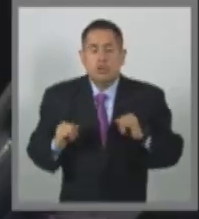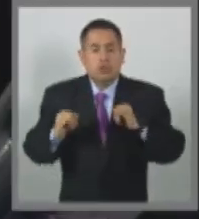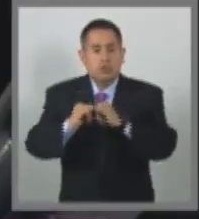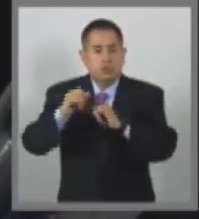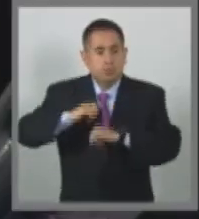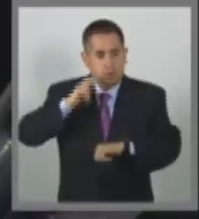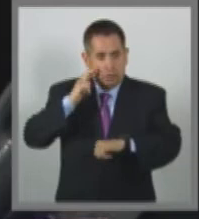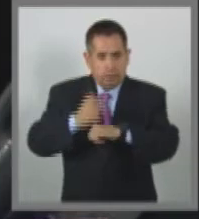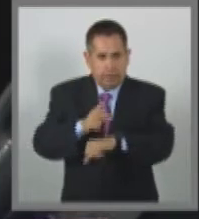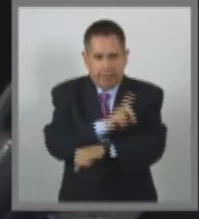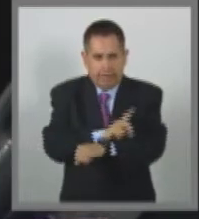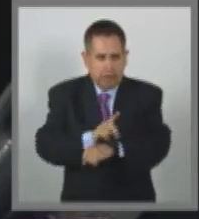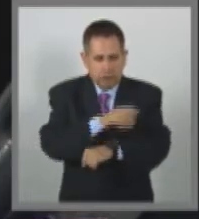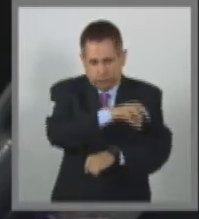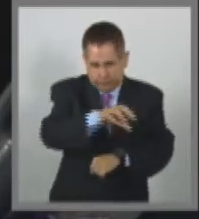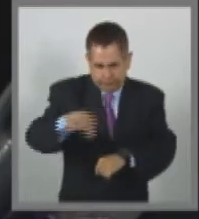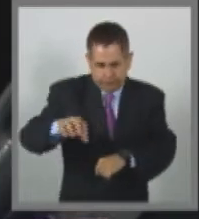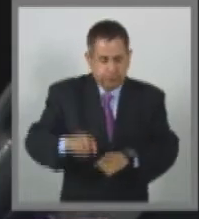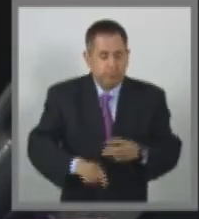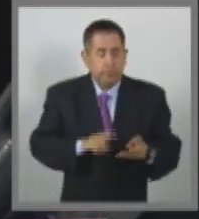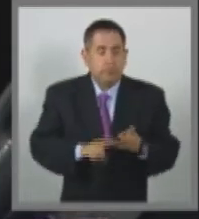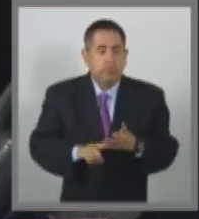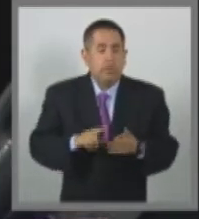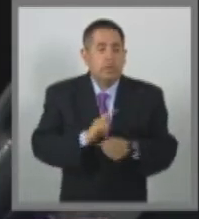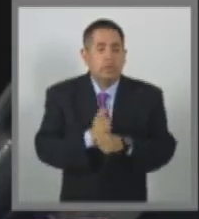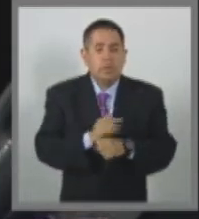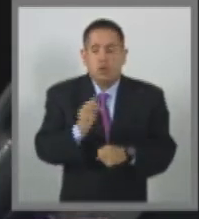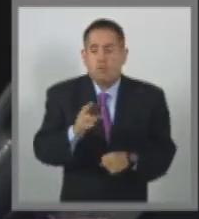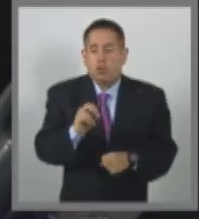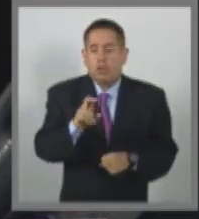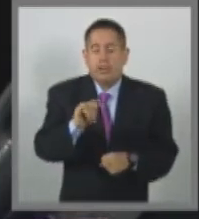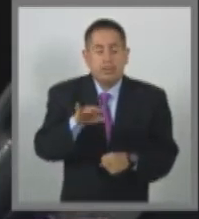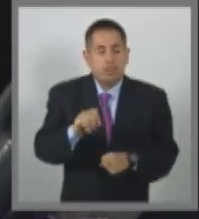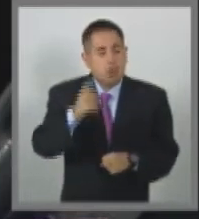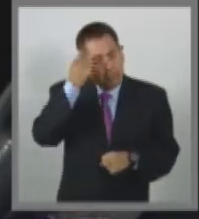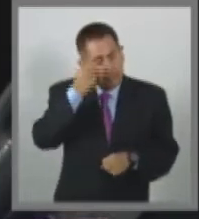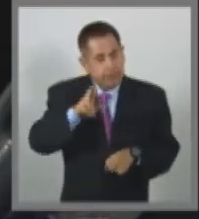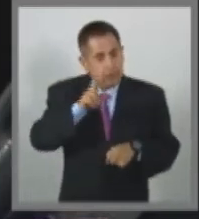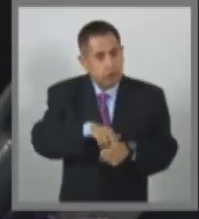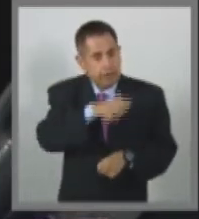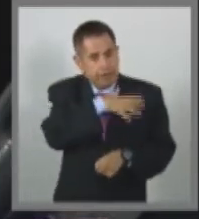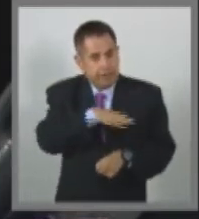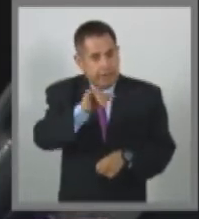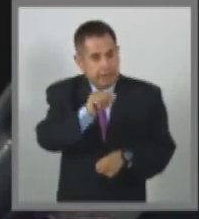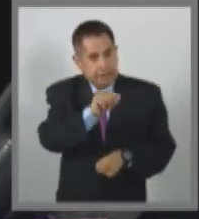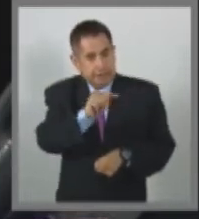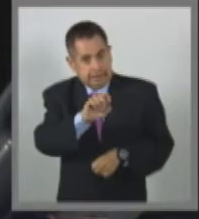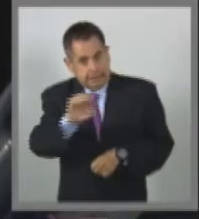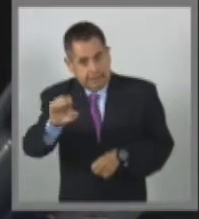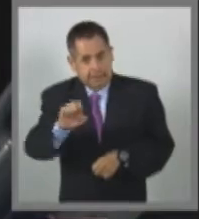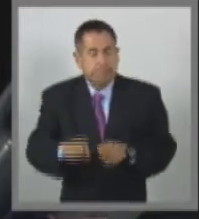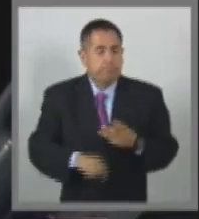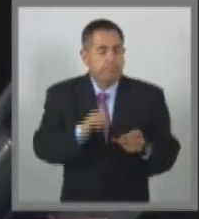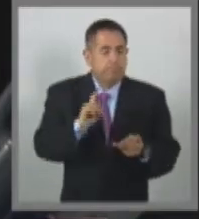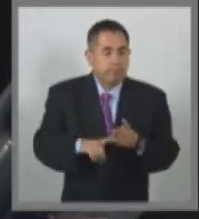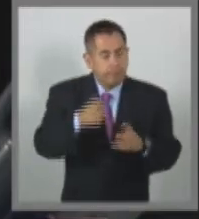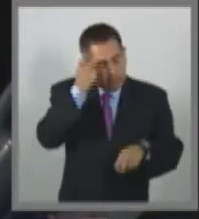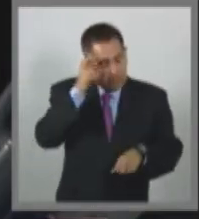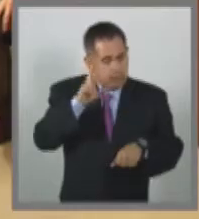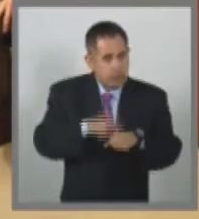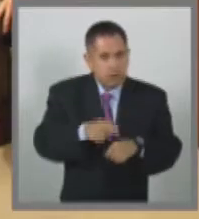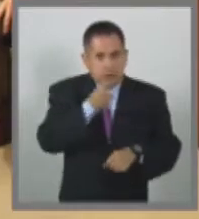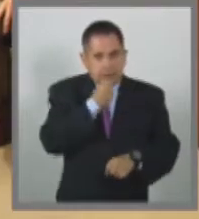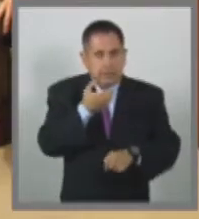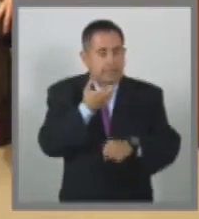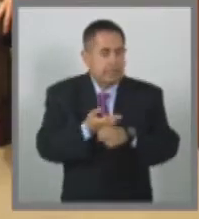de delegaciones. El licenciado Florentino Castro López, director general del ISSSTE. El licenciado Juan Carlos Velasco Pérez,